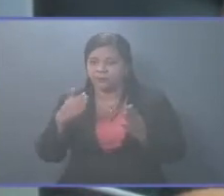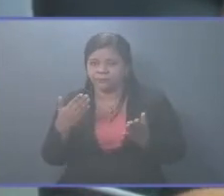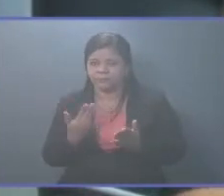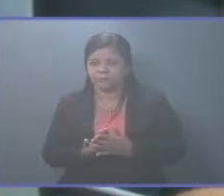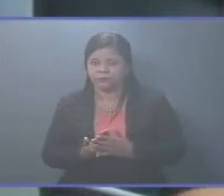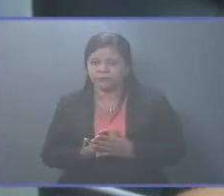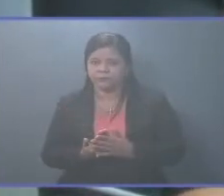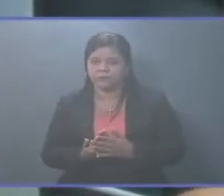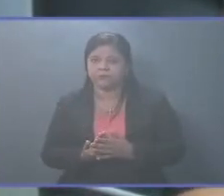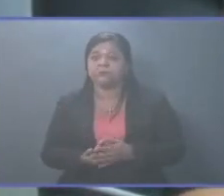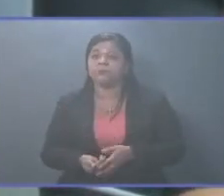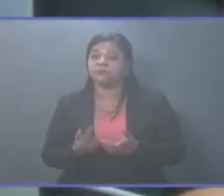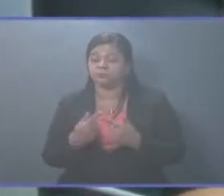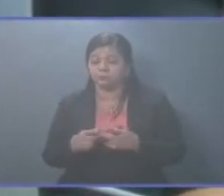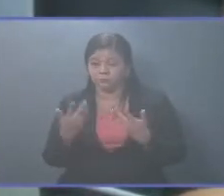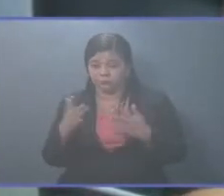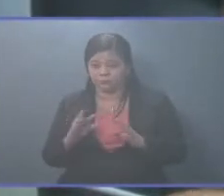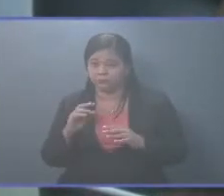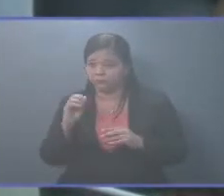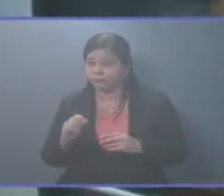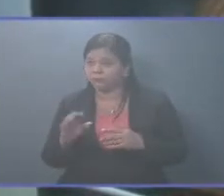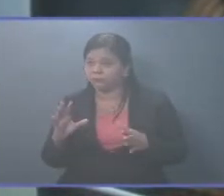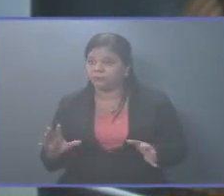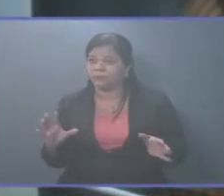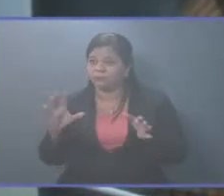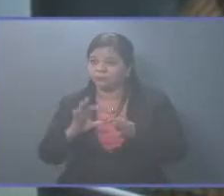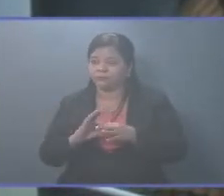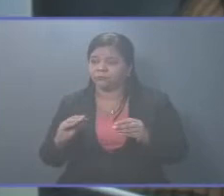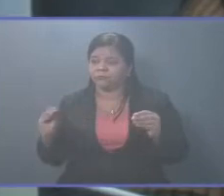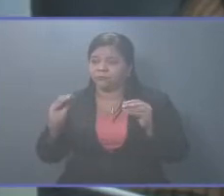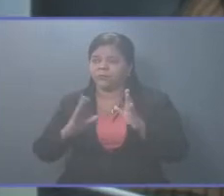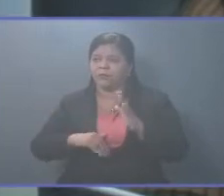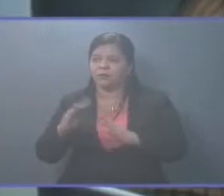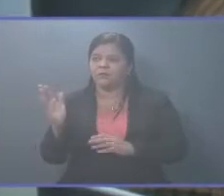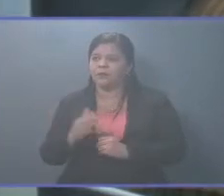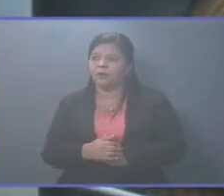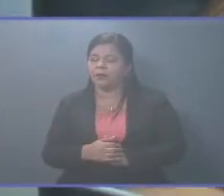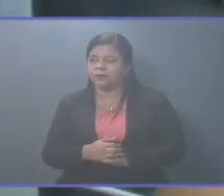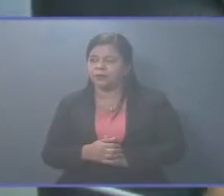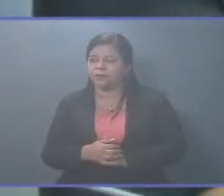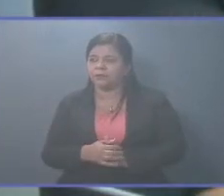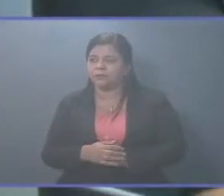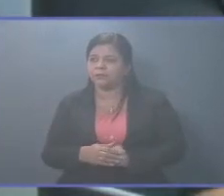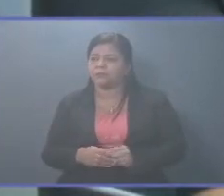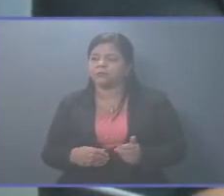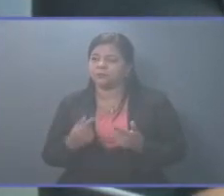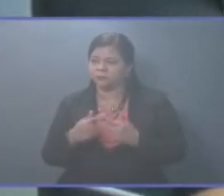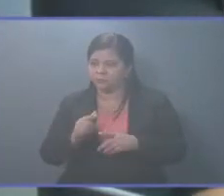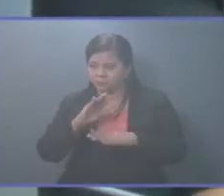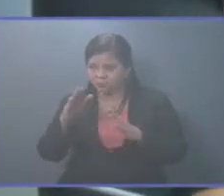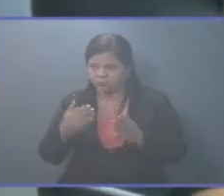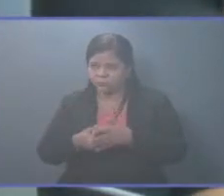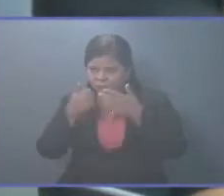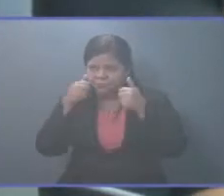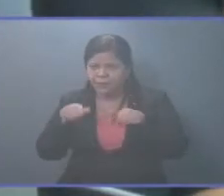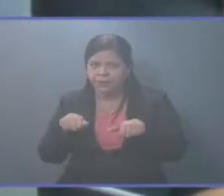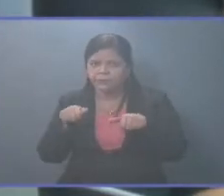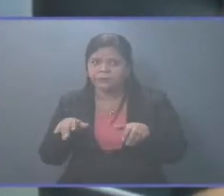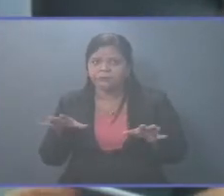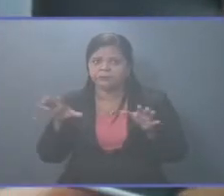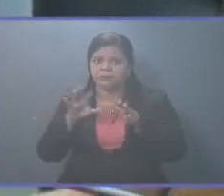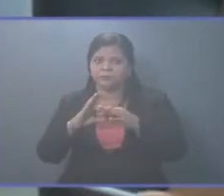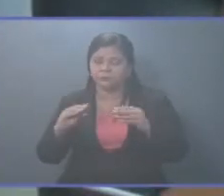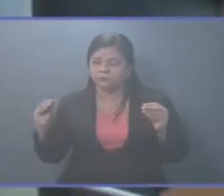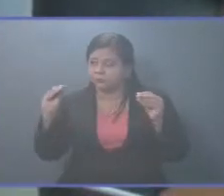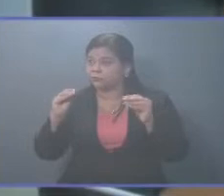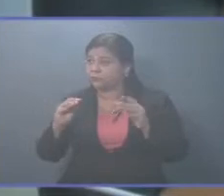seguimientos médicos. Entonces, esa es mi duda, o sea, si va a salir en el mes de abril, la posibilidad que ustedes